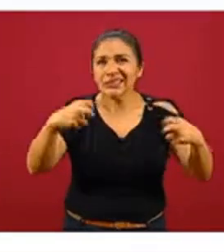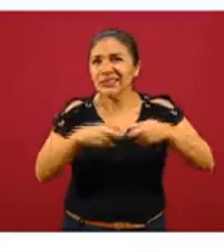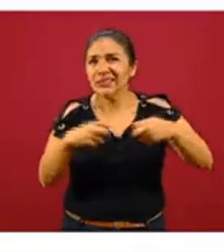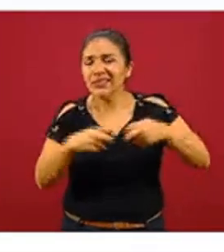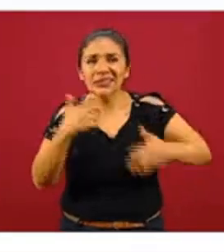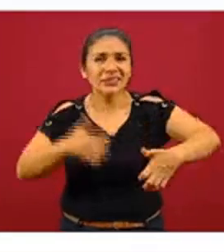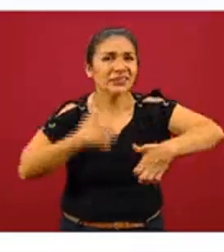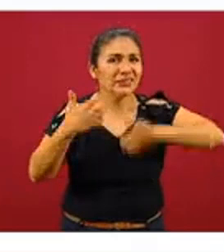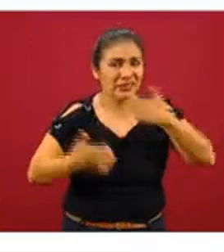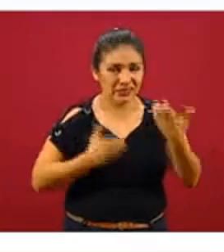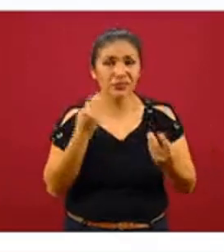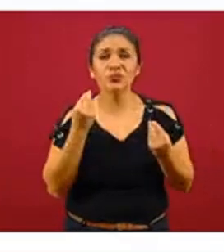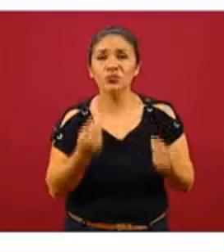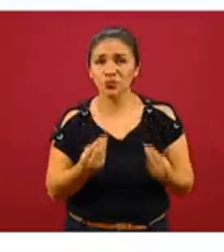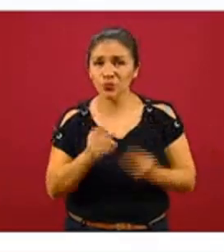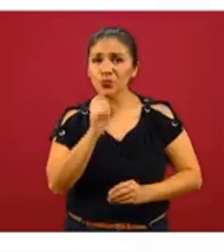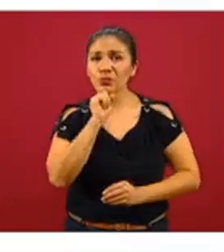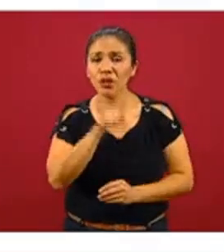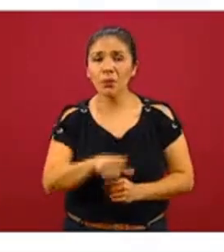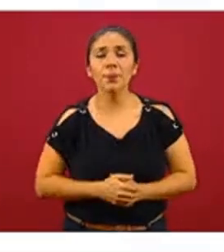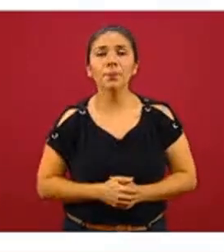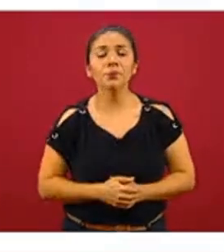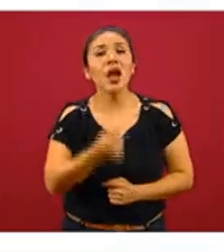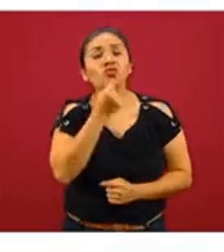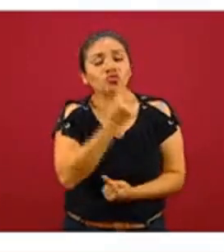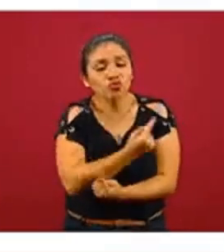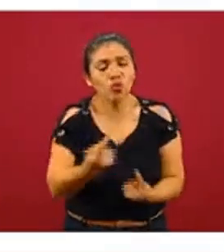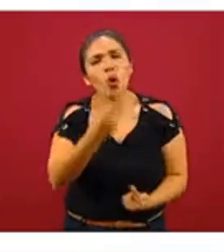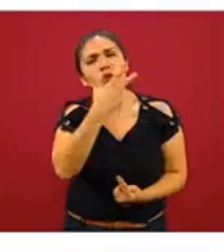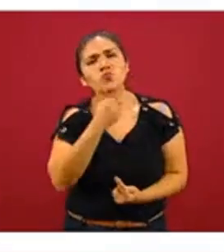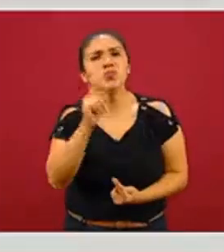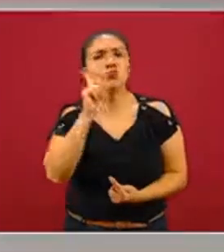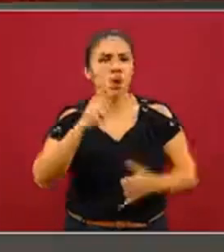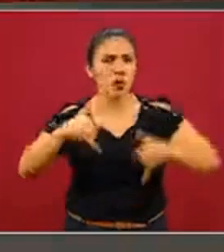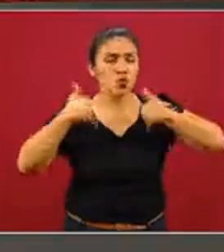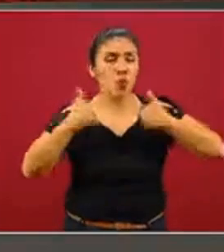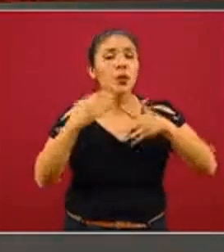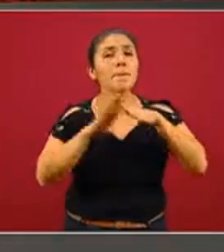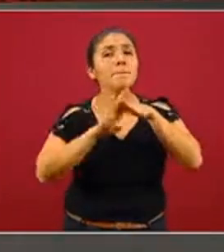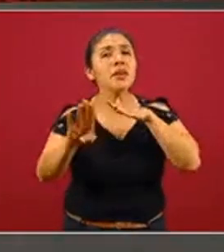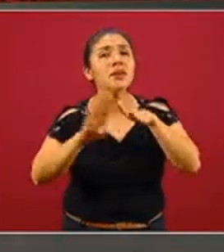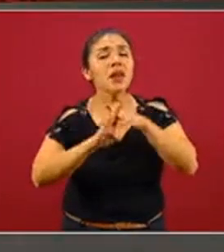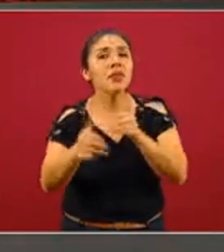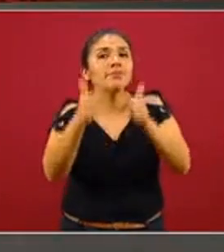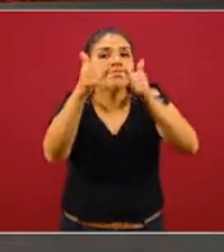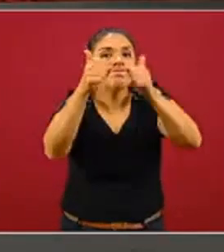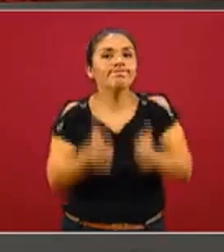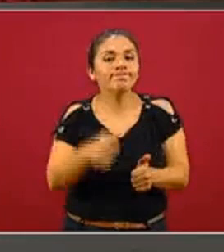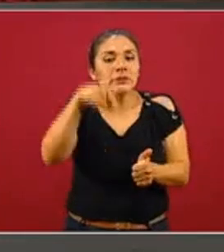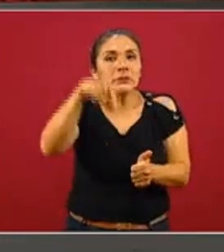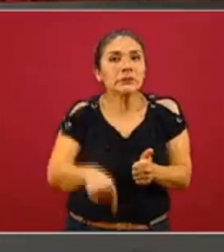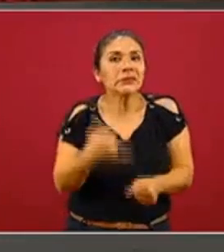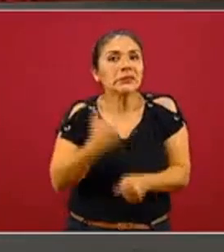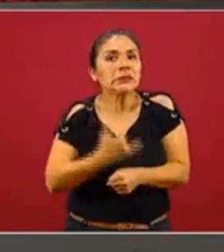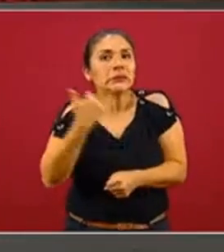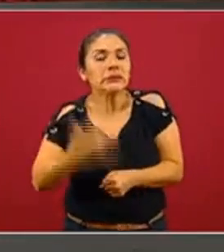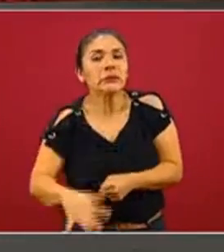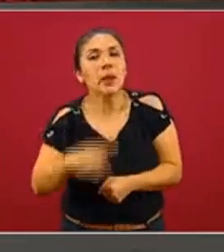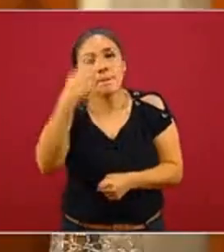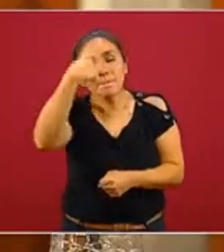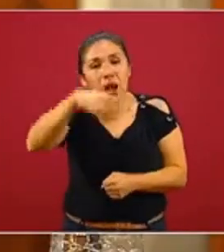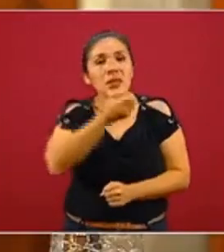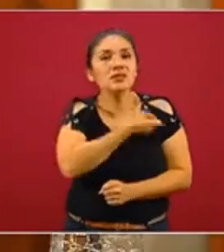mucho también, y niñas, niños y adolescentes migrantes varados y expuestos a riesgos para la